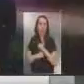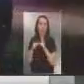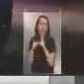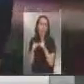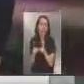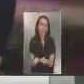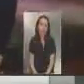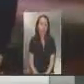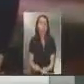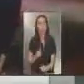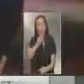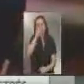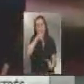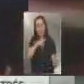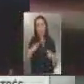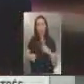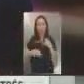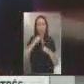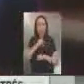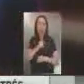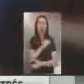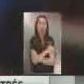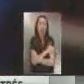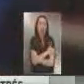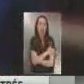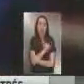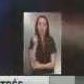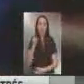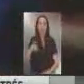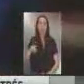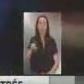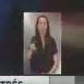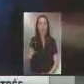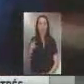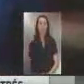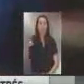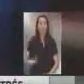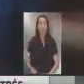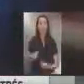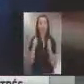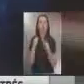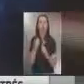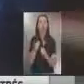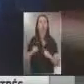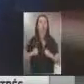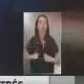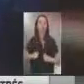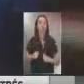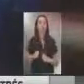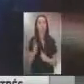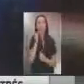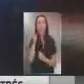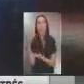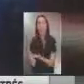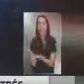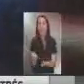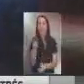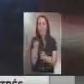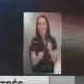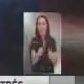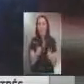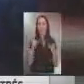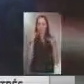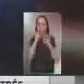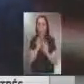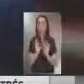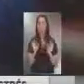una tradicional cena de Año Nuevo. Estamos con don Ignacio, que es el dueño de Los Buenos Muchachos. Bueno, ¿qué se va a ofrecer a los clientes en